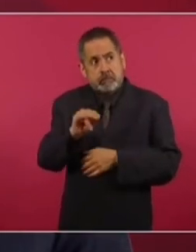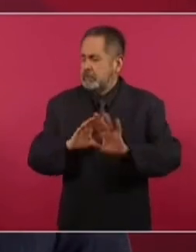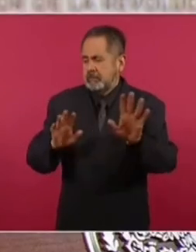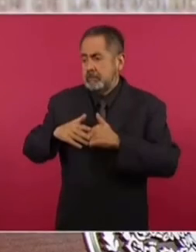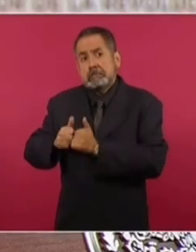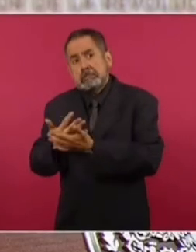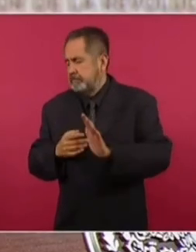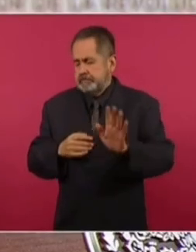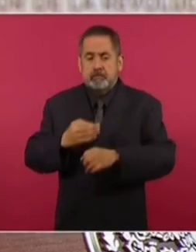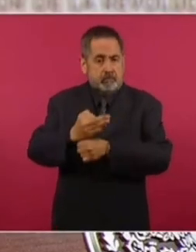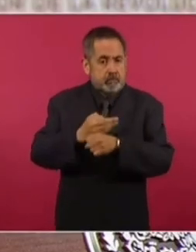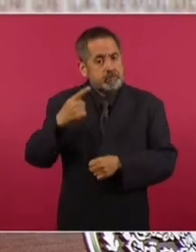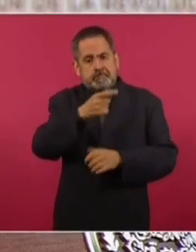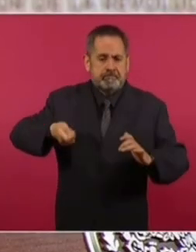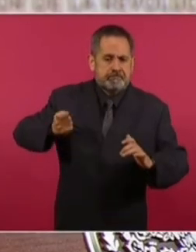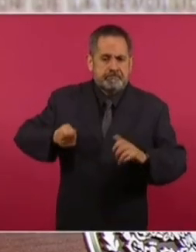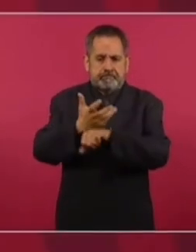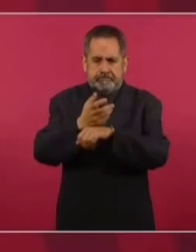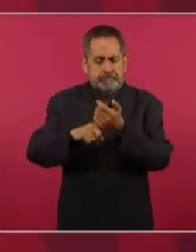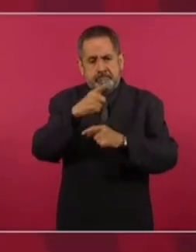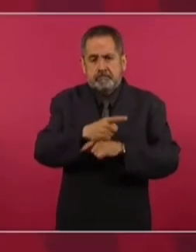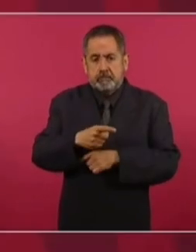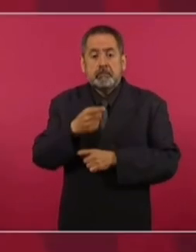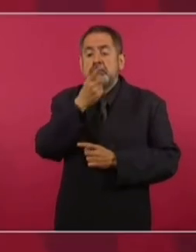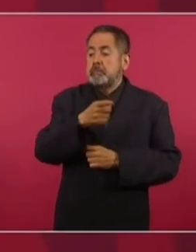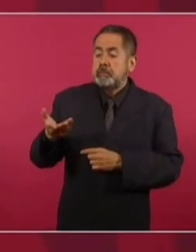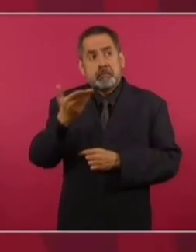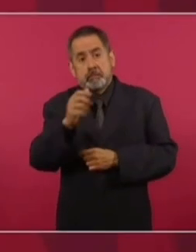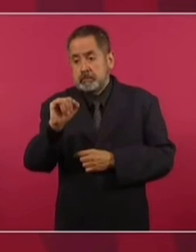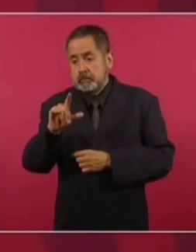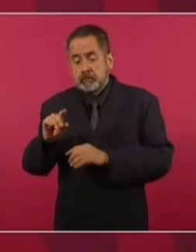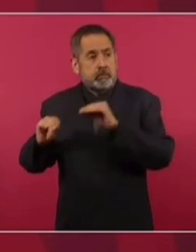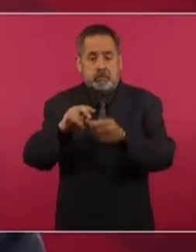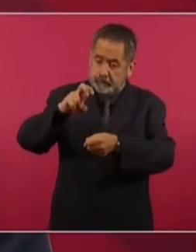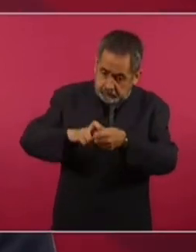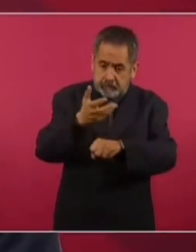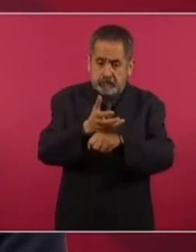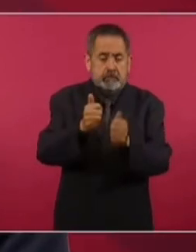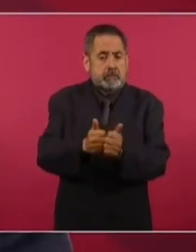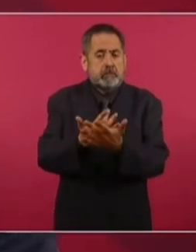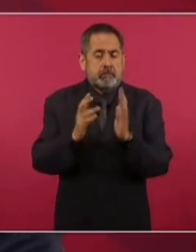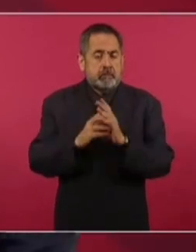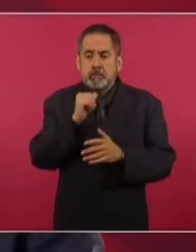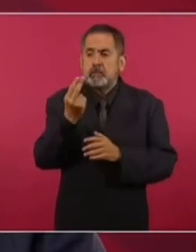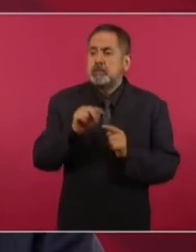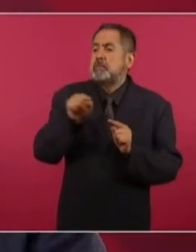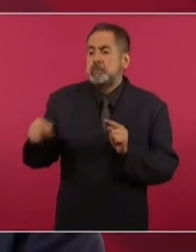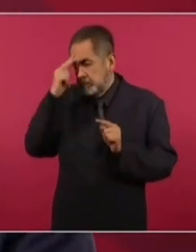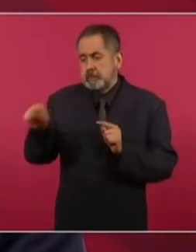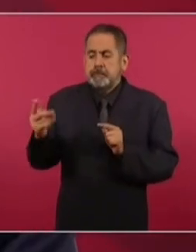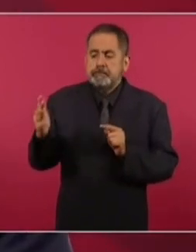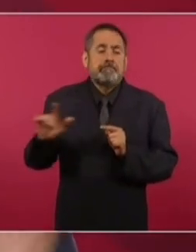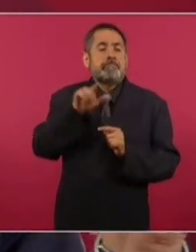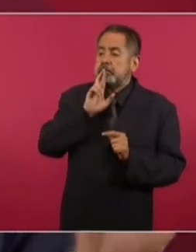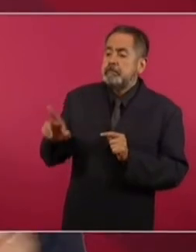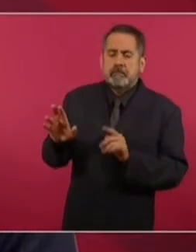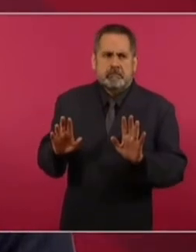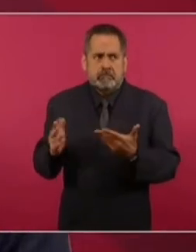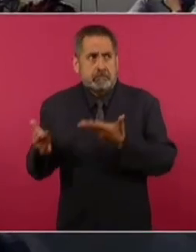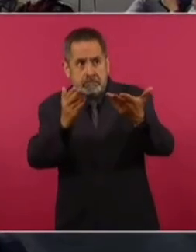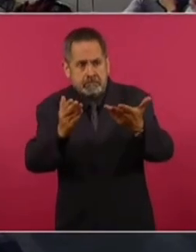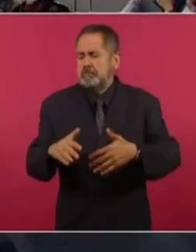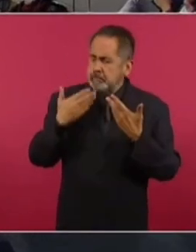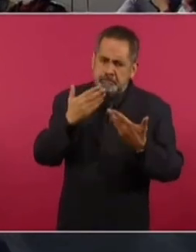que la Corte decide de que el que pide asilo en Estados Unidos puede esperar en Estados Unidos, no necesariamente en México, pues lo vemos